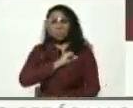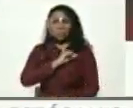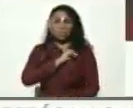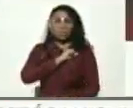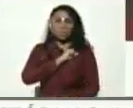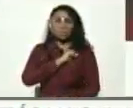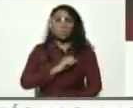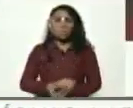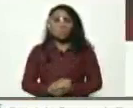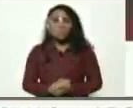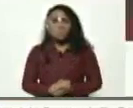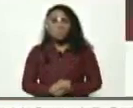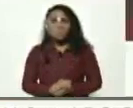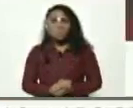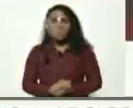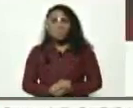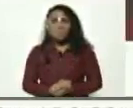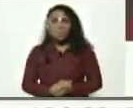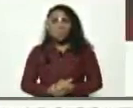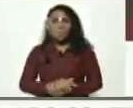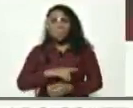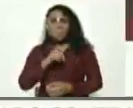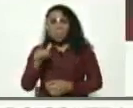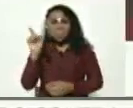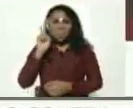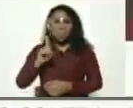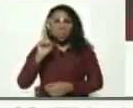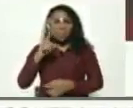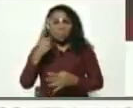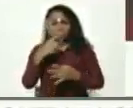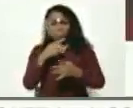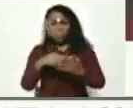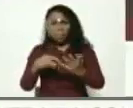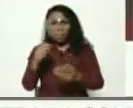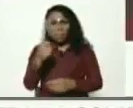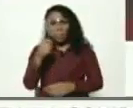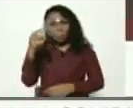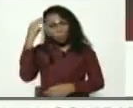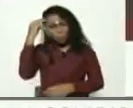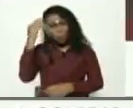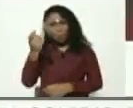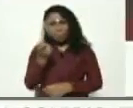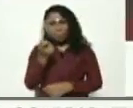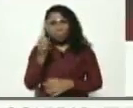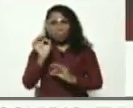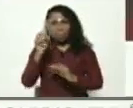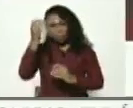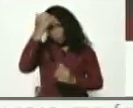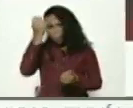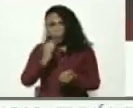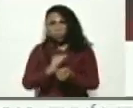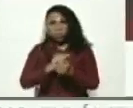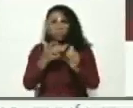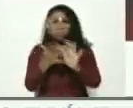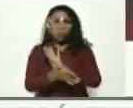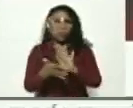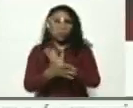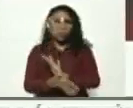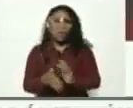viles, mal inclinados, mentirosos y de poca memoria o de ninguna constancia.